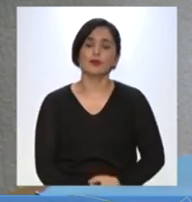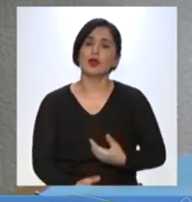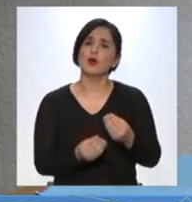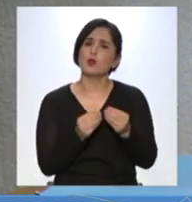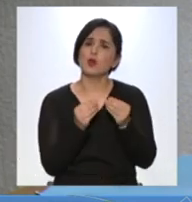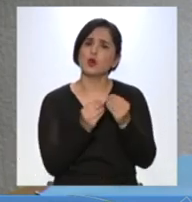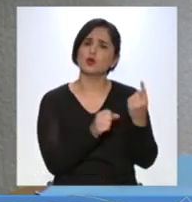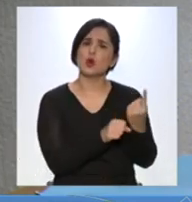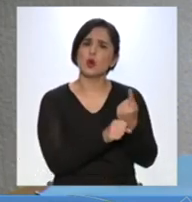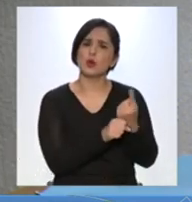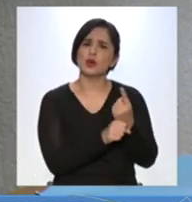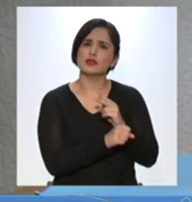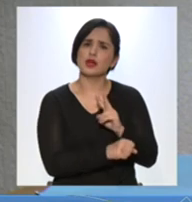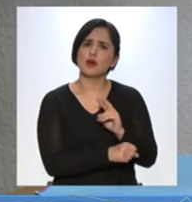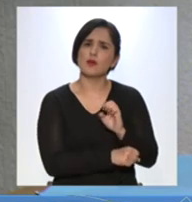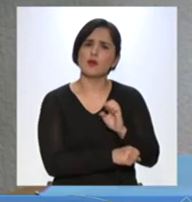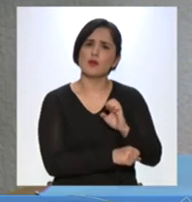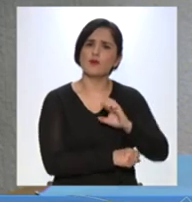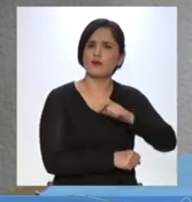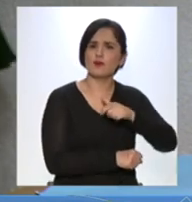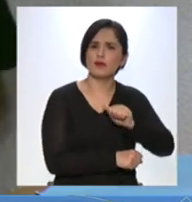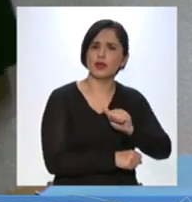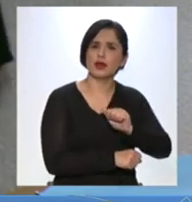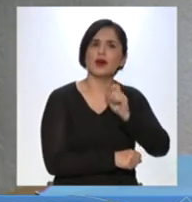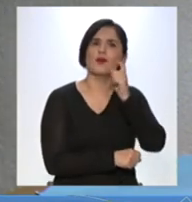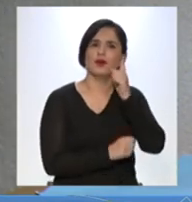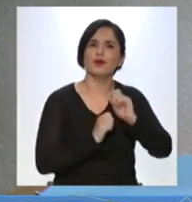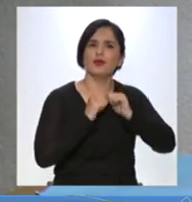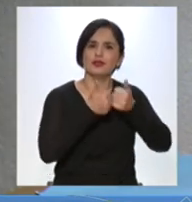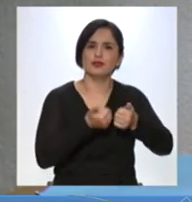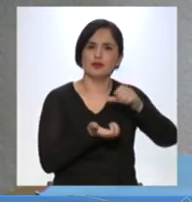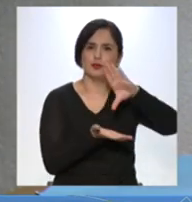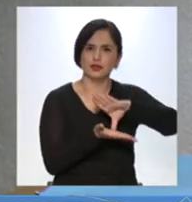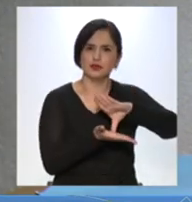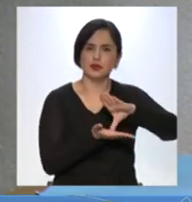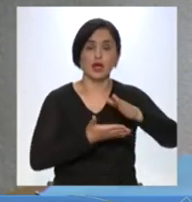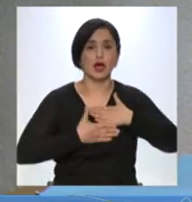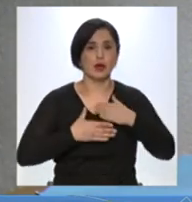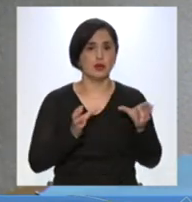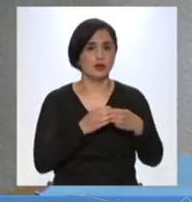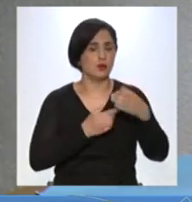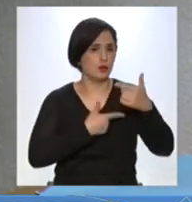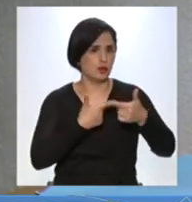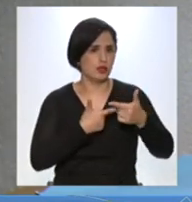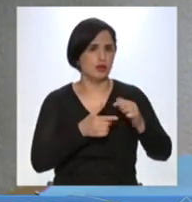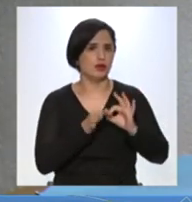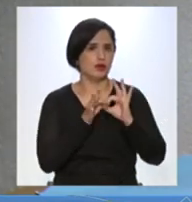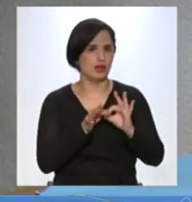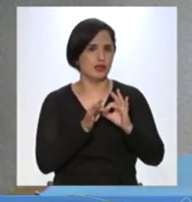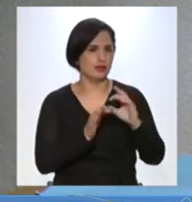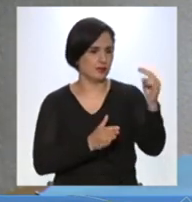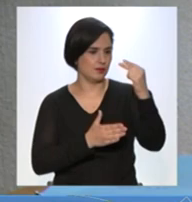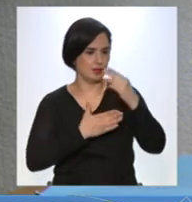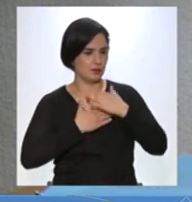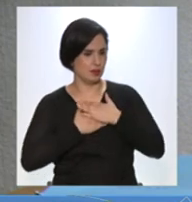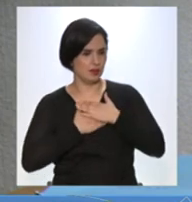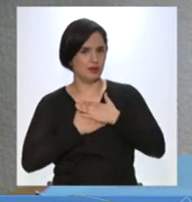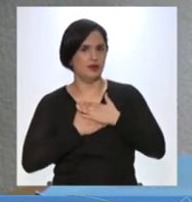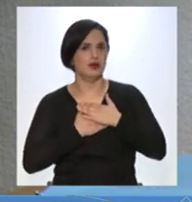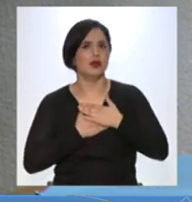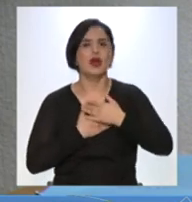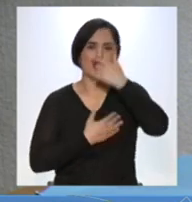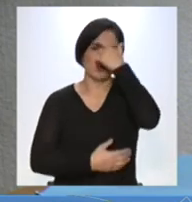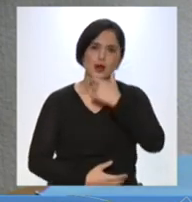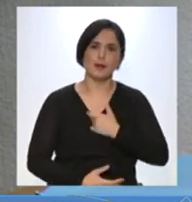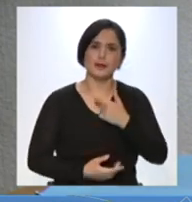conversamos, Esteban Vega, de los desafíos que teníamos en el país? A mi bancada, gracias por ver en mí la persona de este tiempo